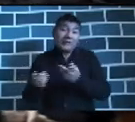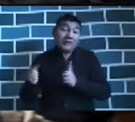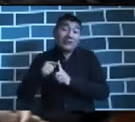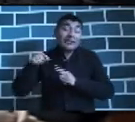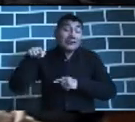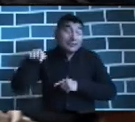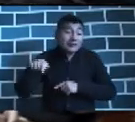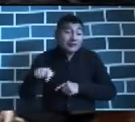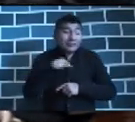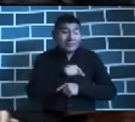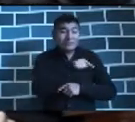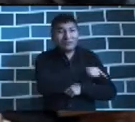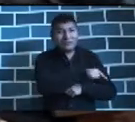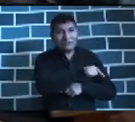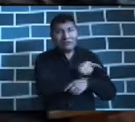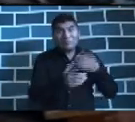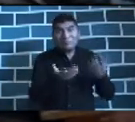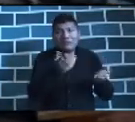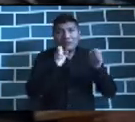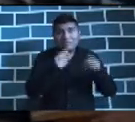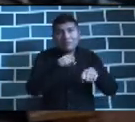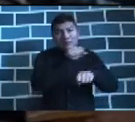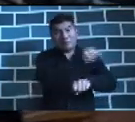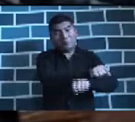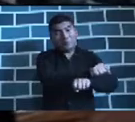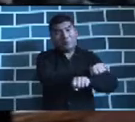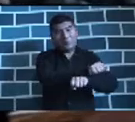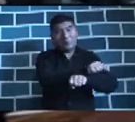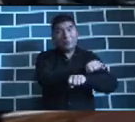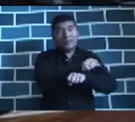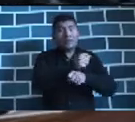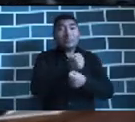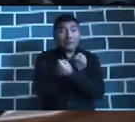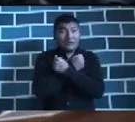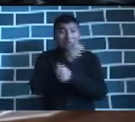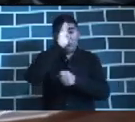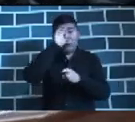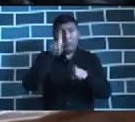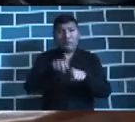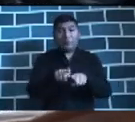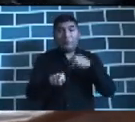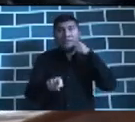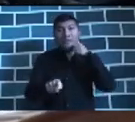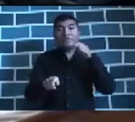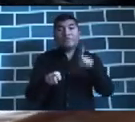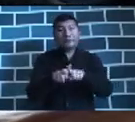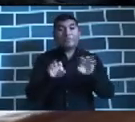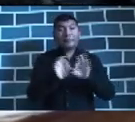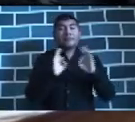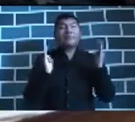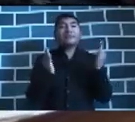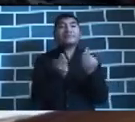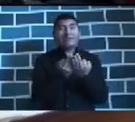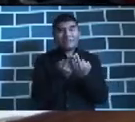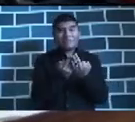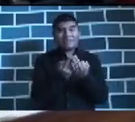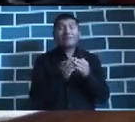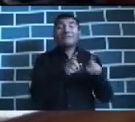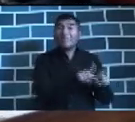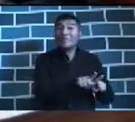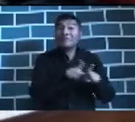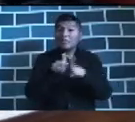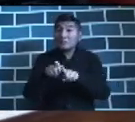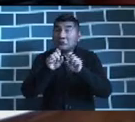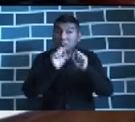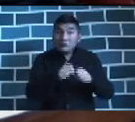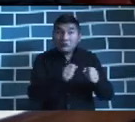eso nos puede esclavizar porque hermanos la familia también nos